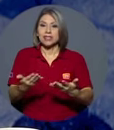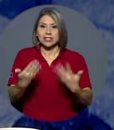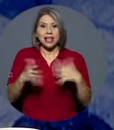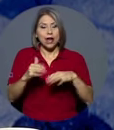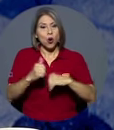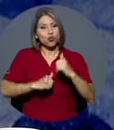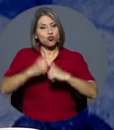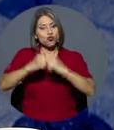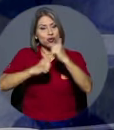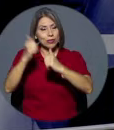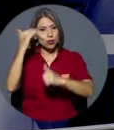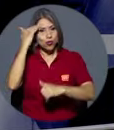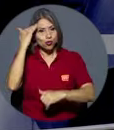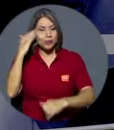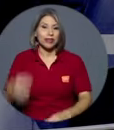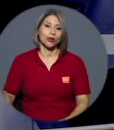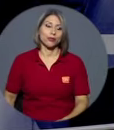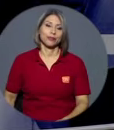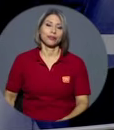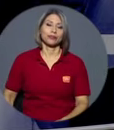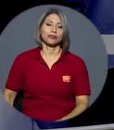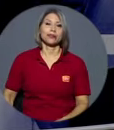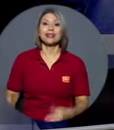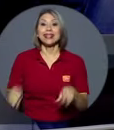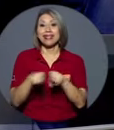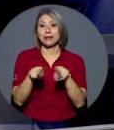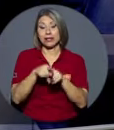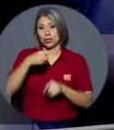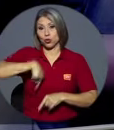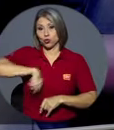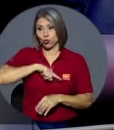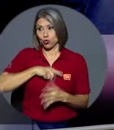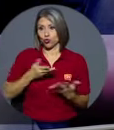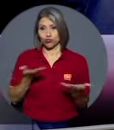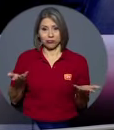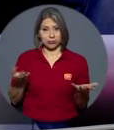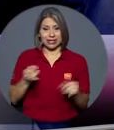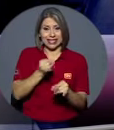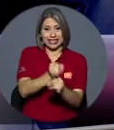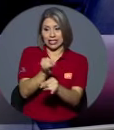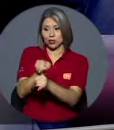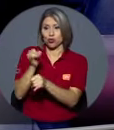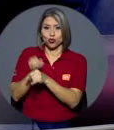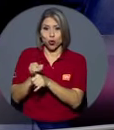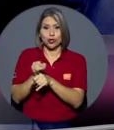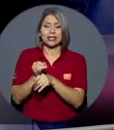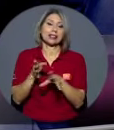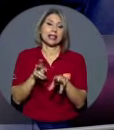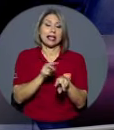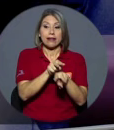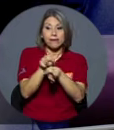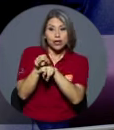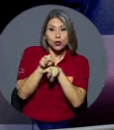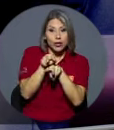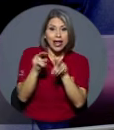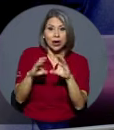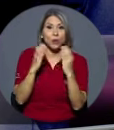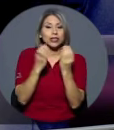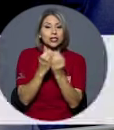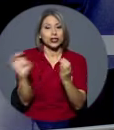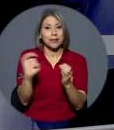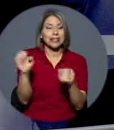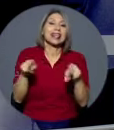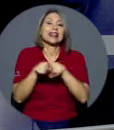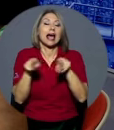ese conocimiento. Y lo otro es que nosotros, como instituciones, tanto de la Rectoría, de la Comisión de Emergencia, como las